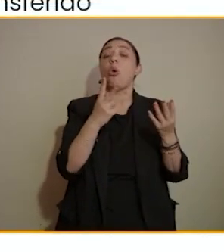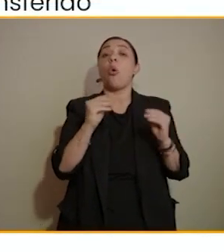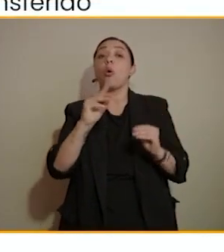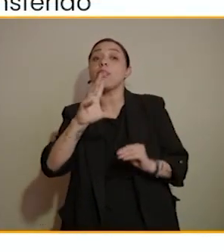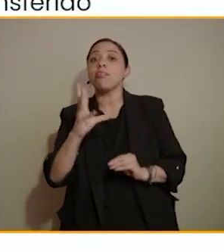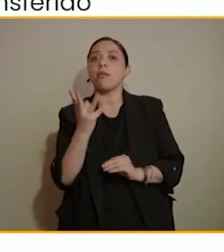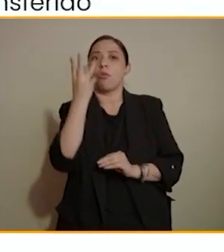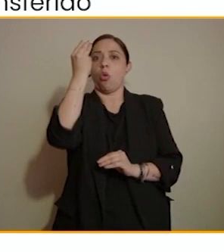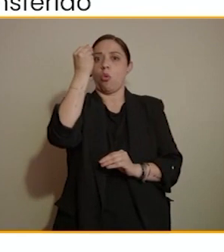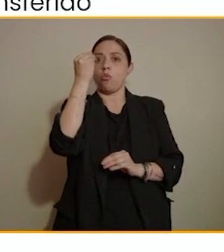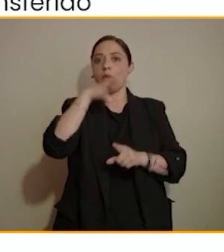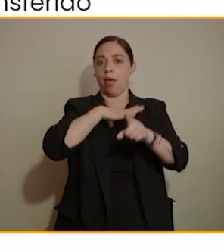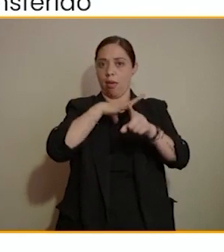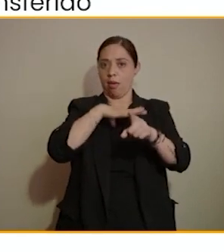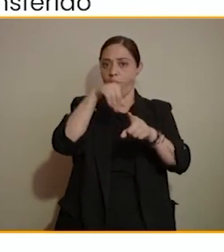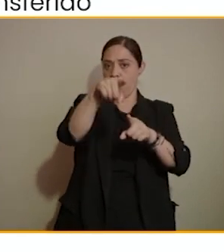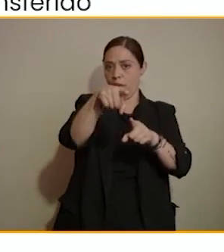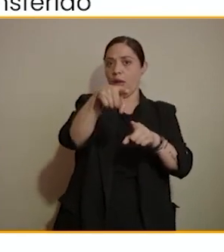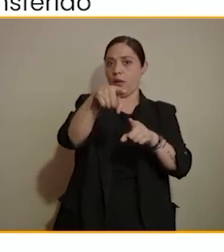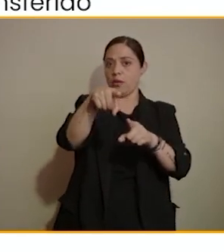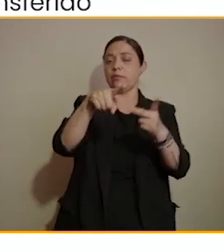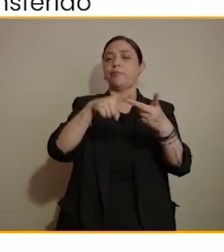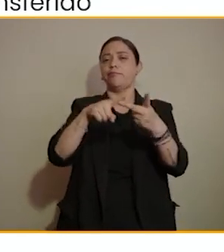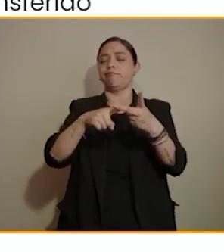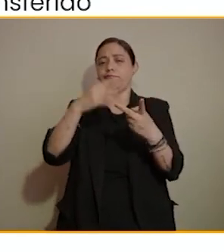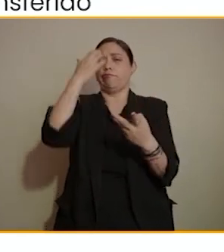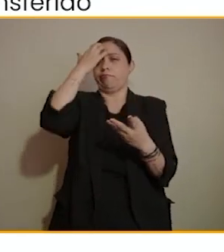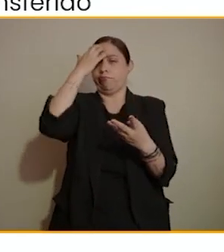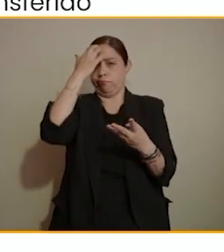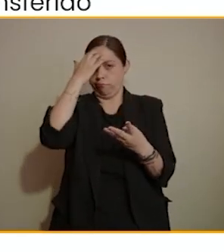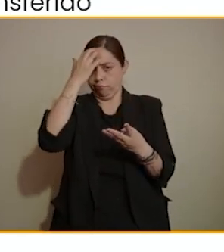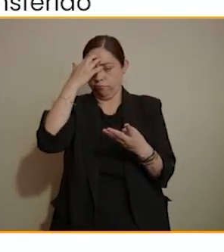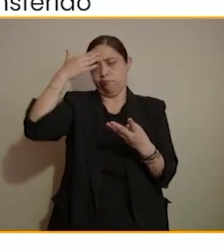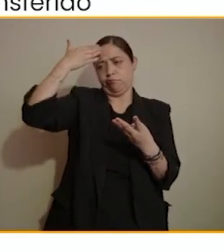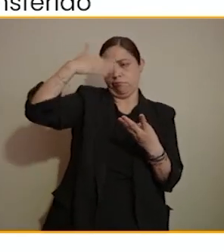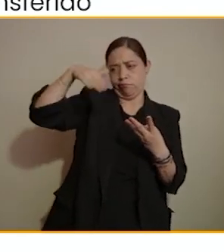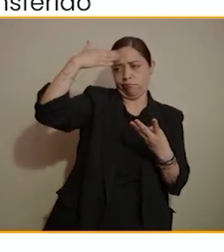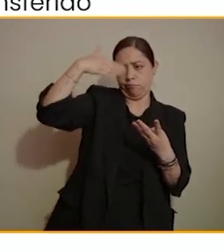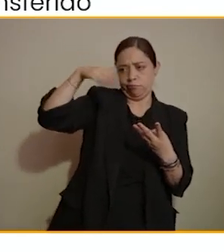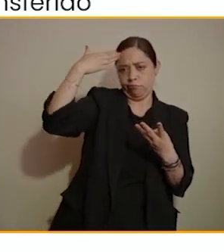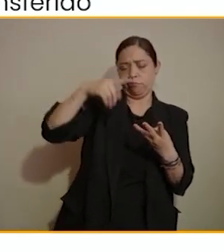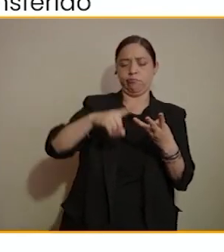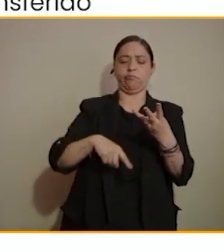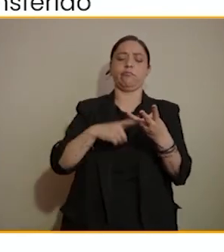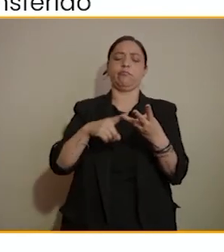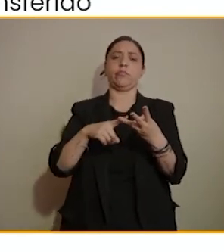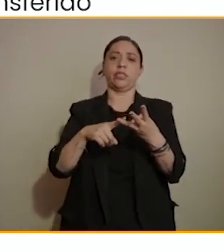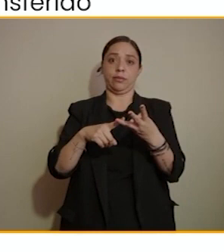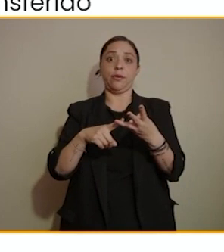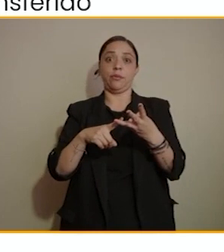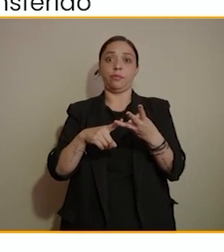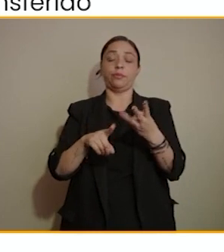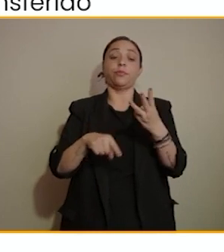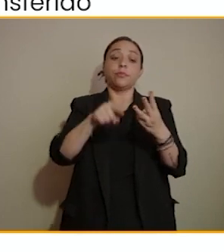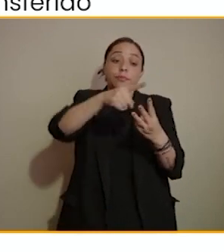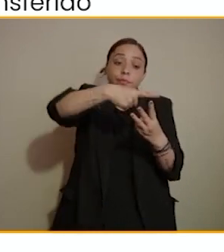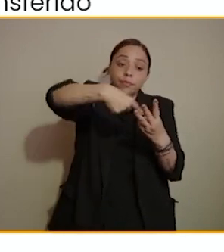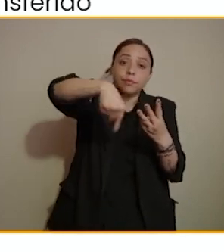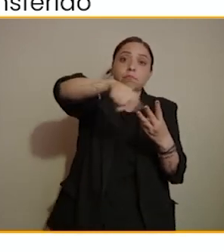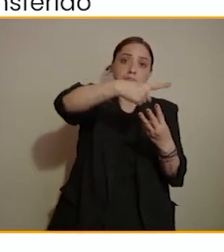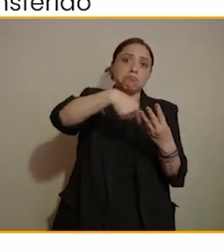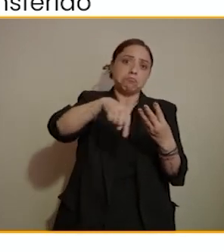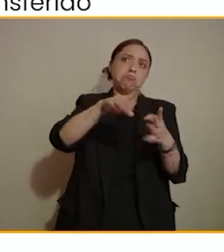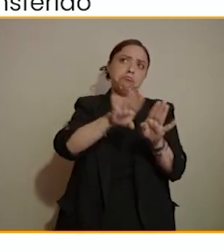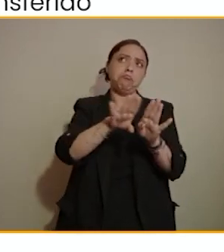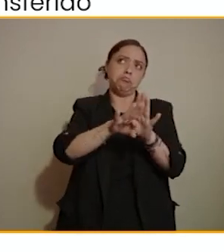tenga el proveedor, tenga que ver con conocimiento que tenga el proveedor, y que todo eso representa una ventaja